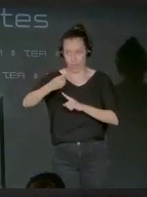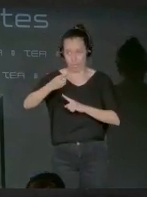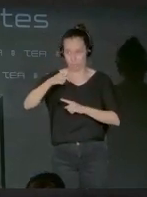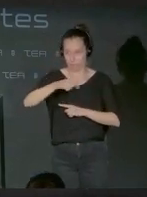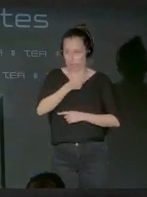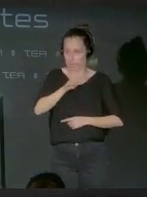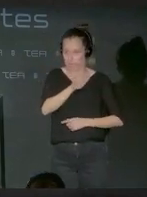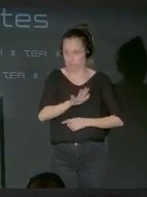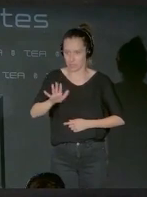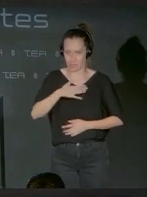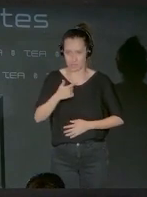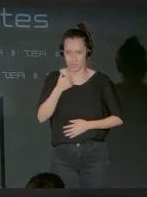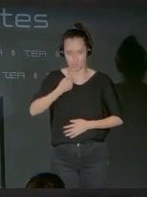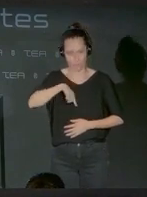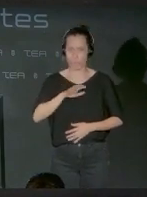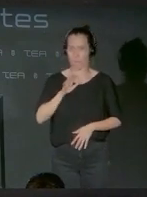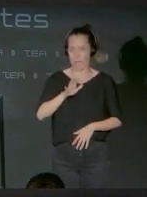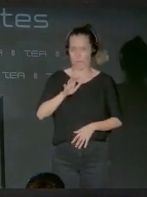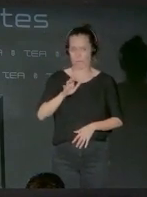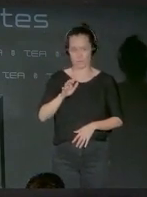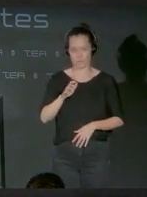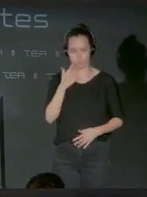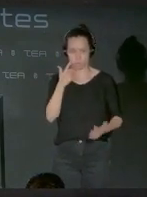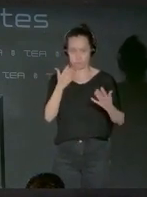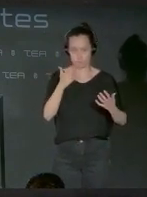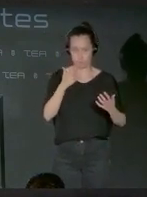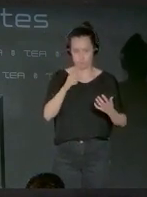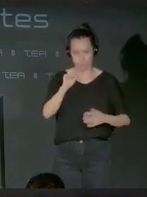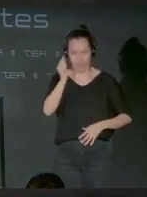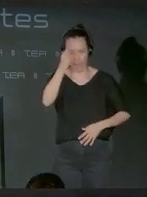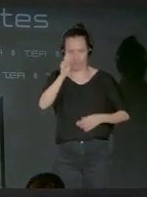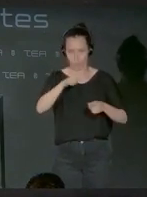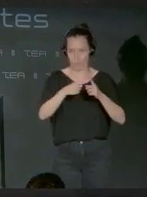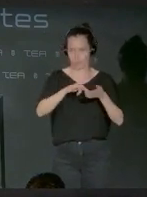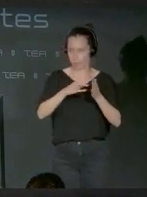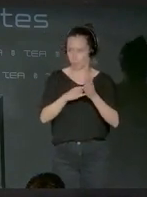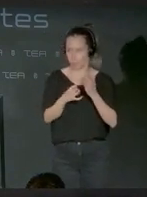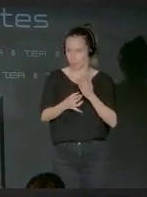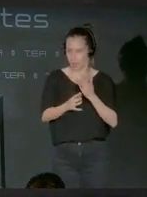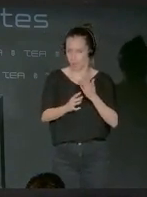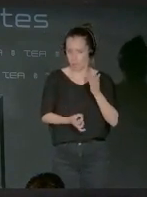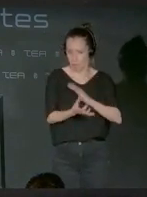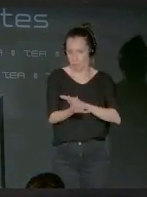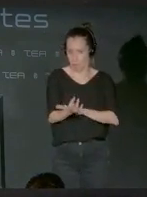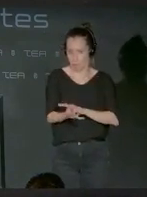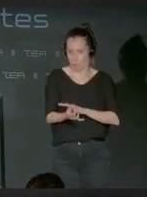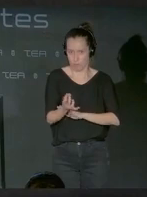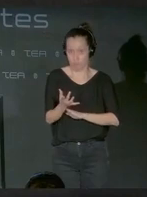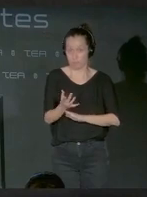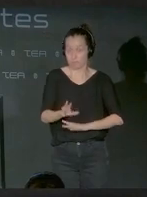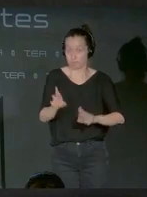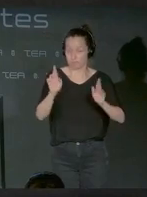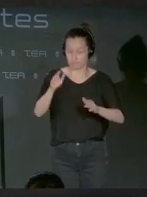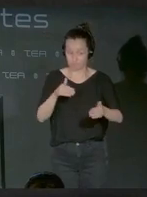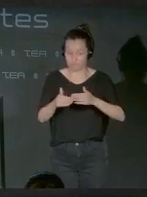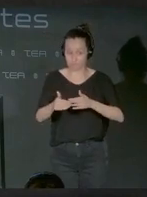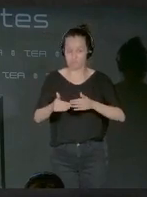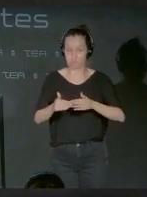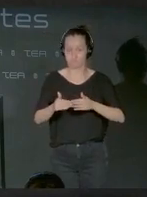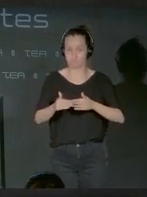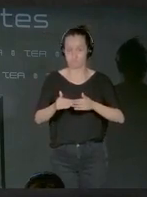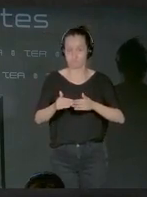que empiezan a destacar por el talento y la capacidad para desarrollar proyectos de calidad algo que Esperamos que se pueda consolidar en